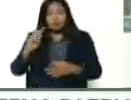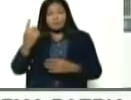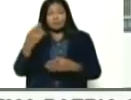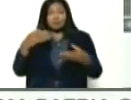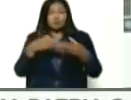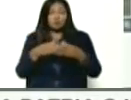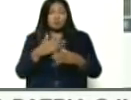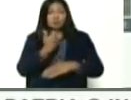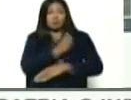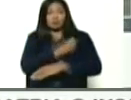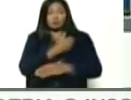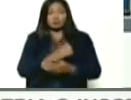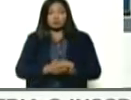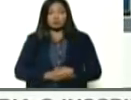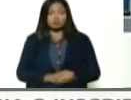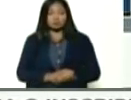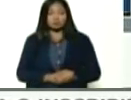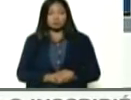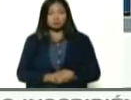generación de vacunas